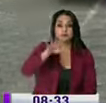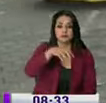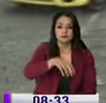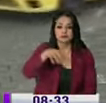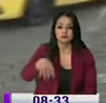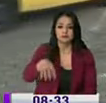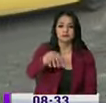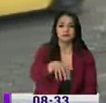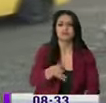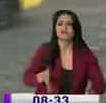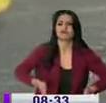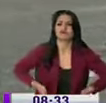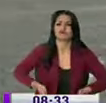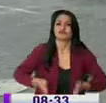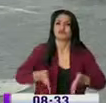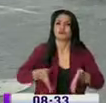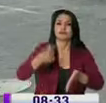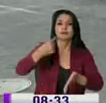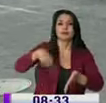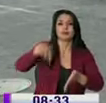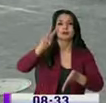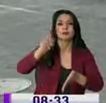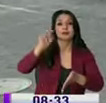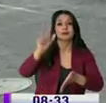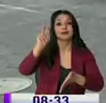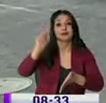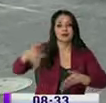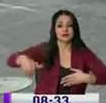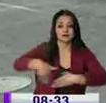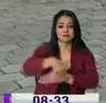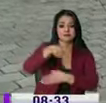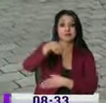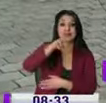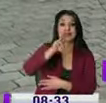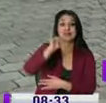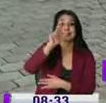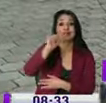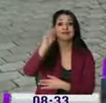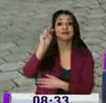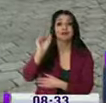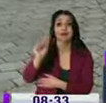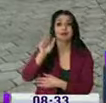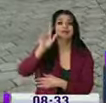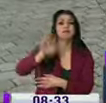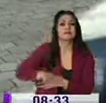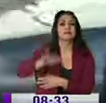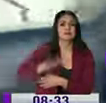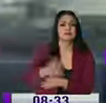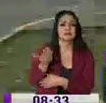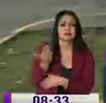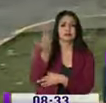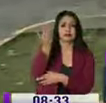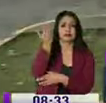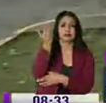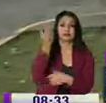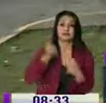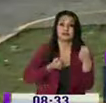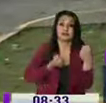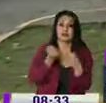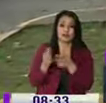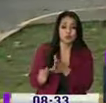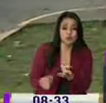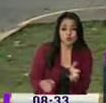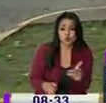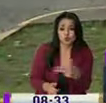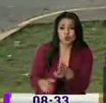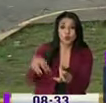ubicados en la intersección de las avenidas si tumban aniquilan andy hace tres meses el principal problema se genera cuando los conductores quieren